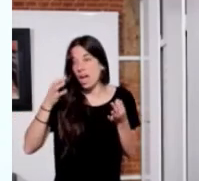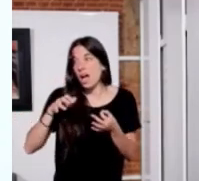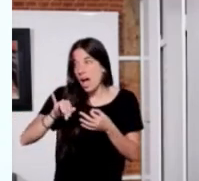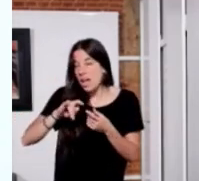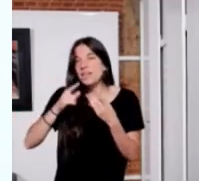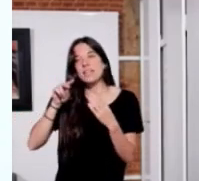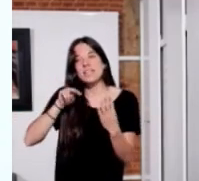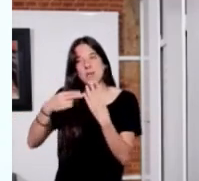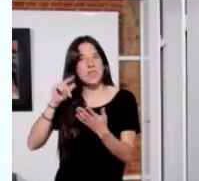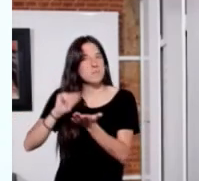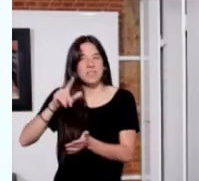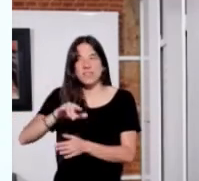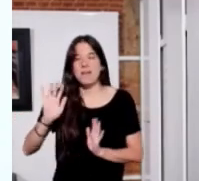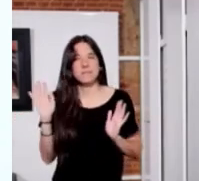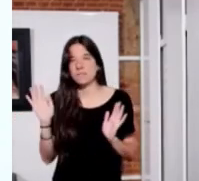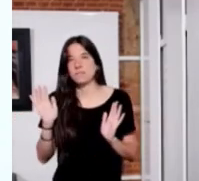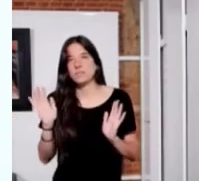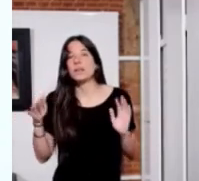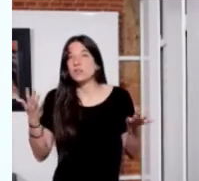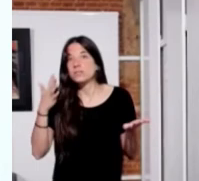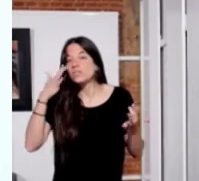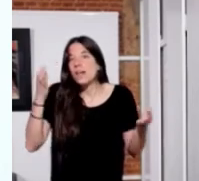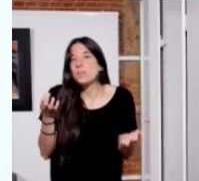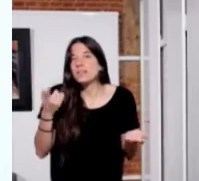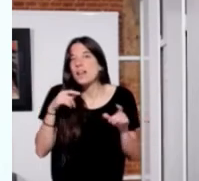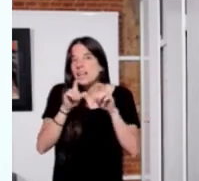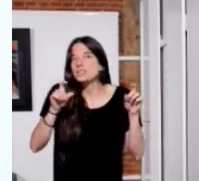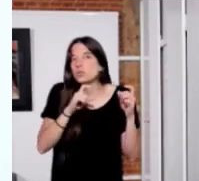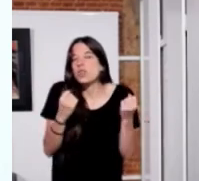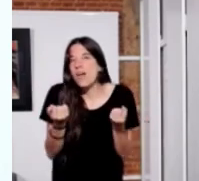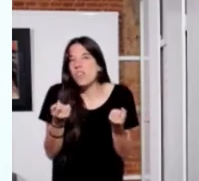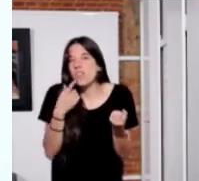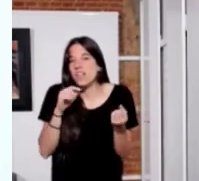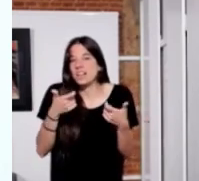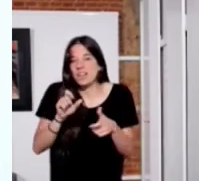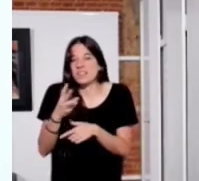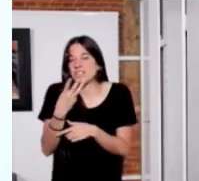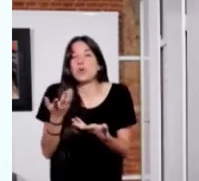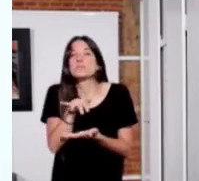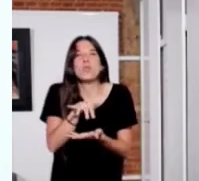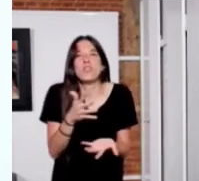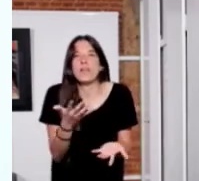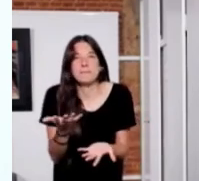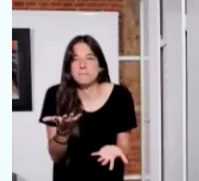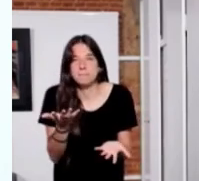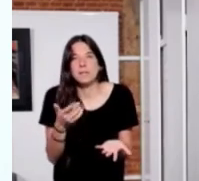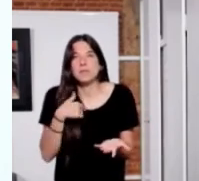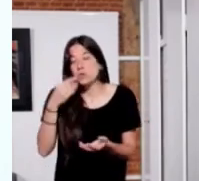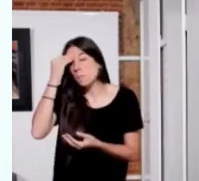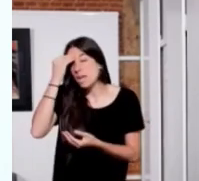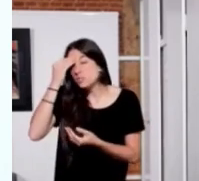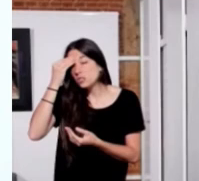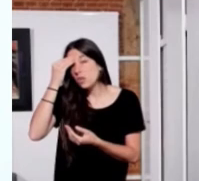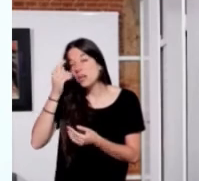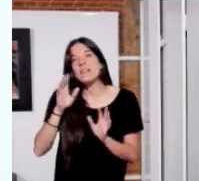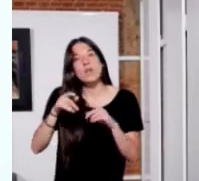transparencia inmediata, ¿no? Bueno, pues entonces, ¿dónde captar la institucionalidad del tercer sector? Bueno, pues yo creo que muy grandemente en conectar